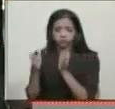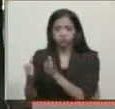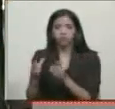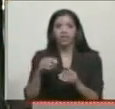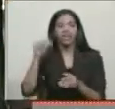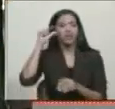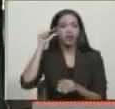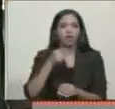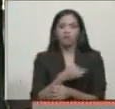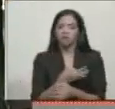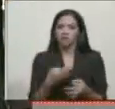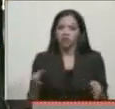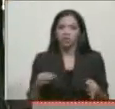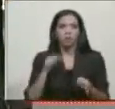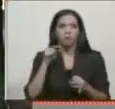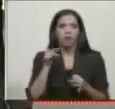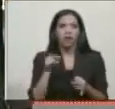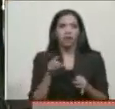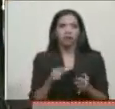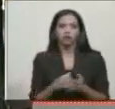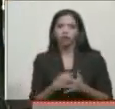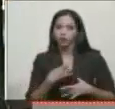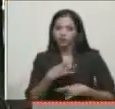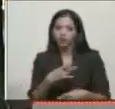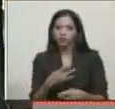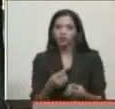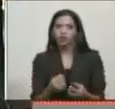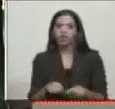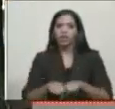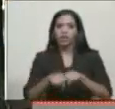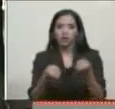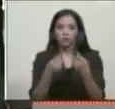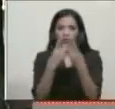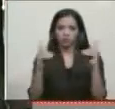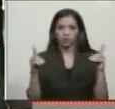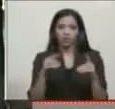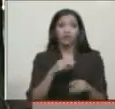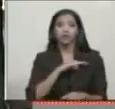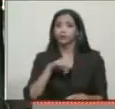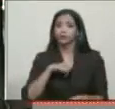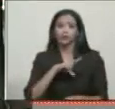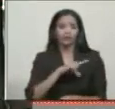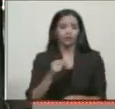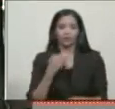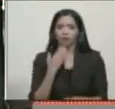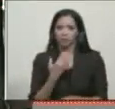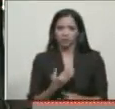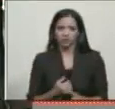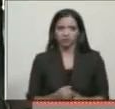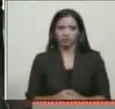idónea para sus pretensiones antidemocráticas. Nosotros no se los vamos a permitir.